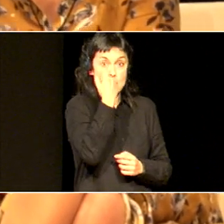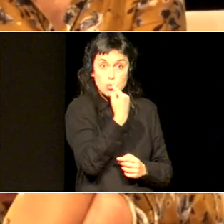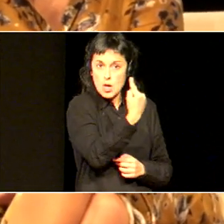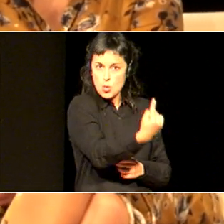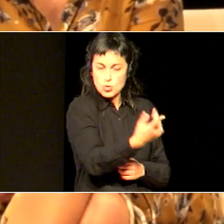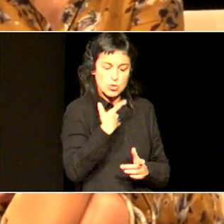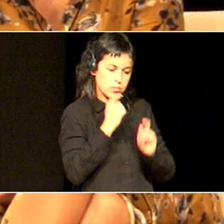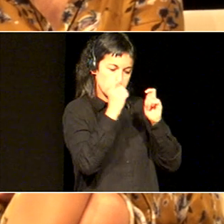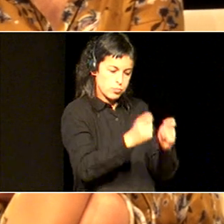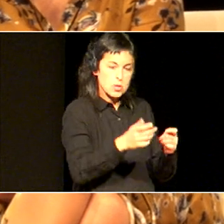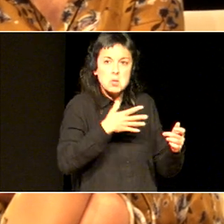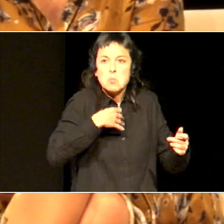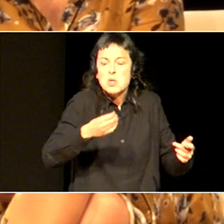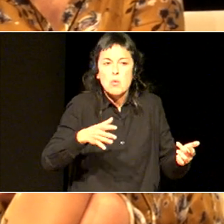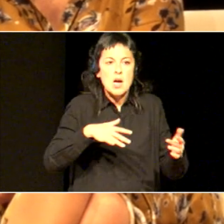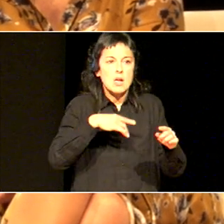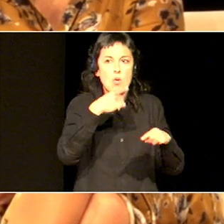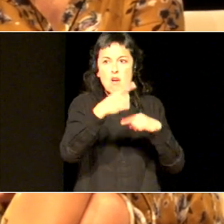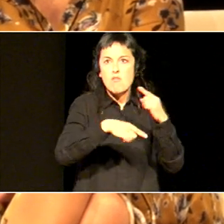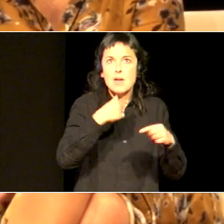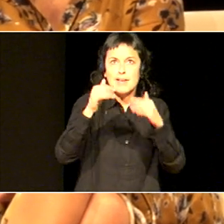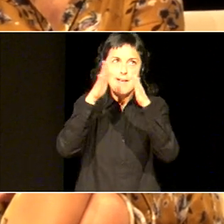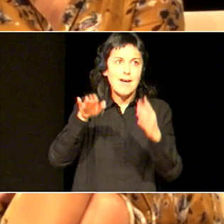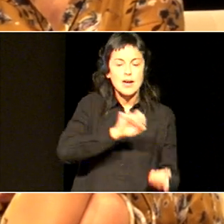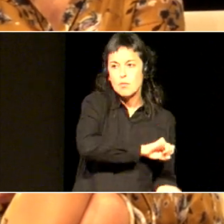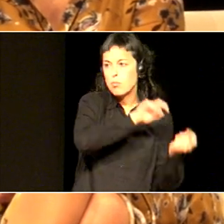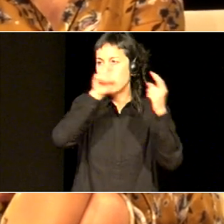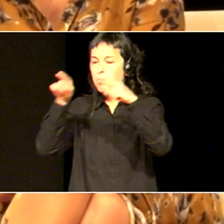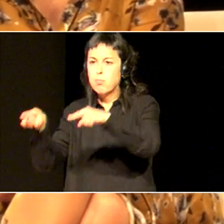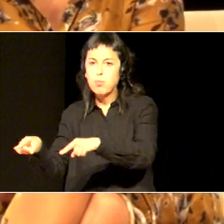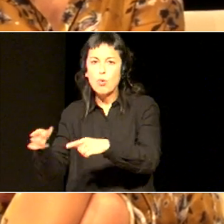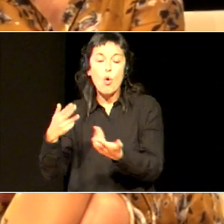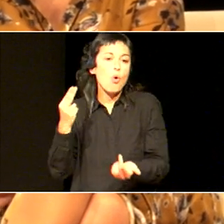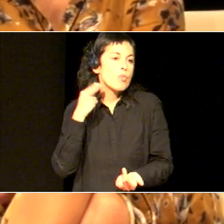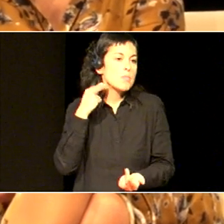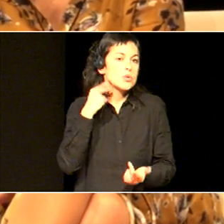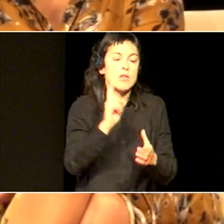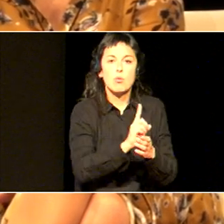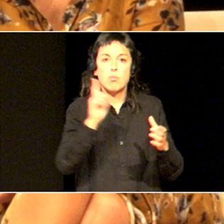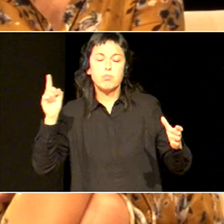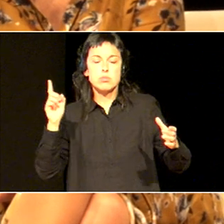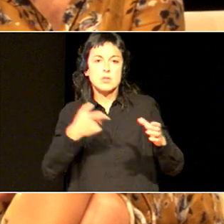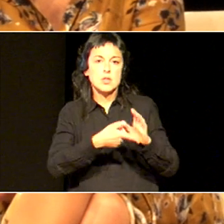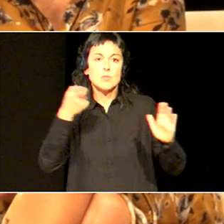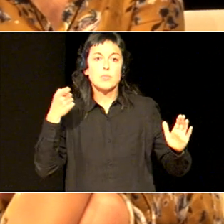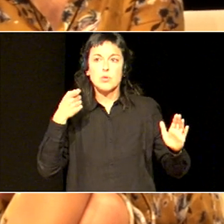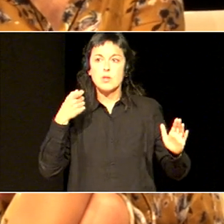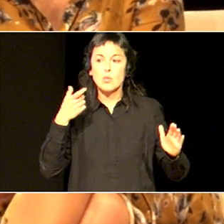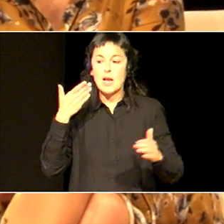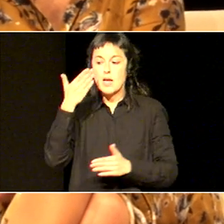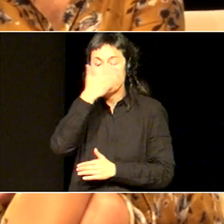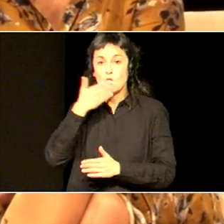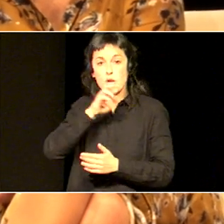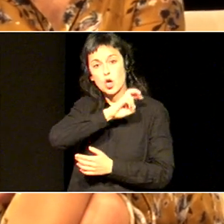egaitzik, edo familia aldatu delako etxe bizitzaz, edo diputazio esku joan delako, beste toki batetara, beste ikastetxe batera